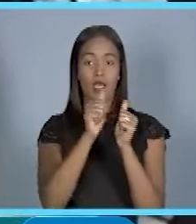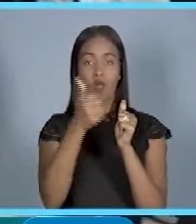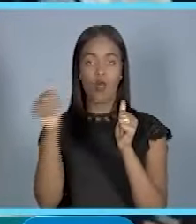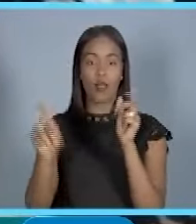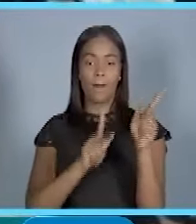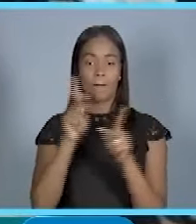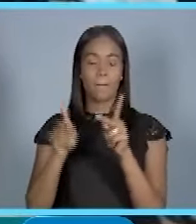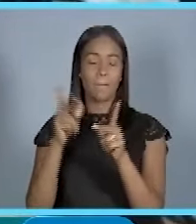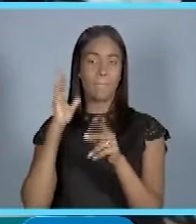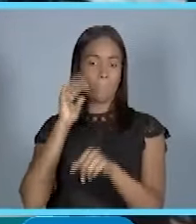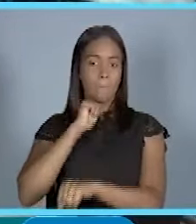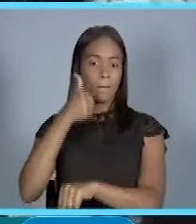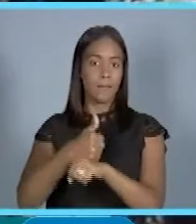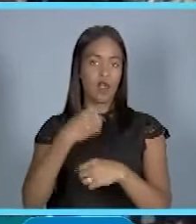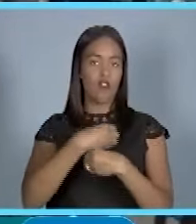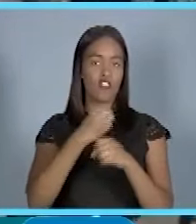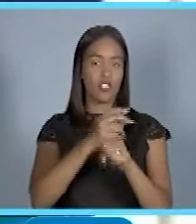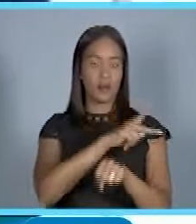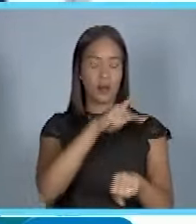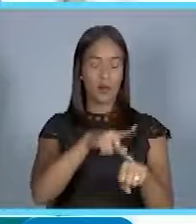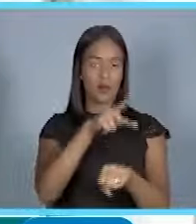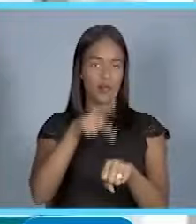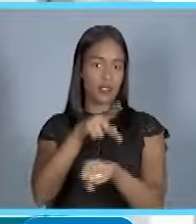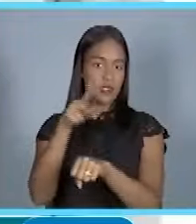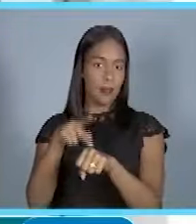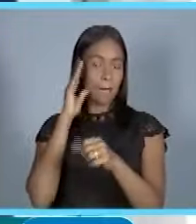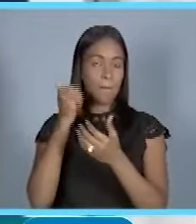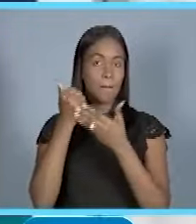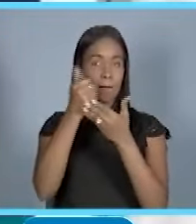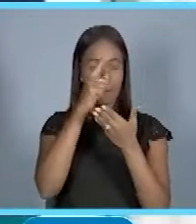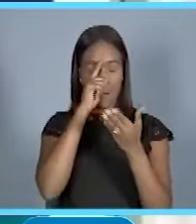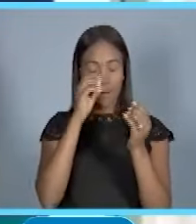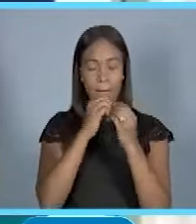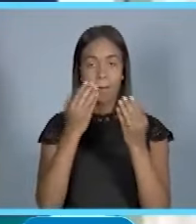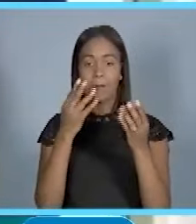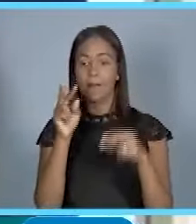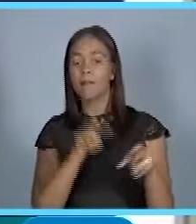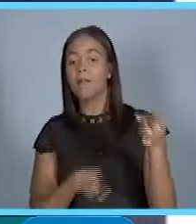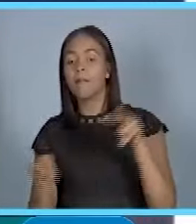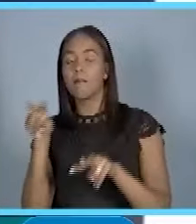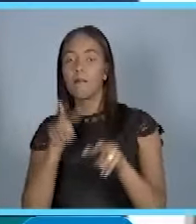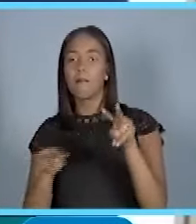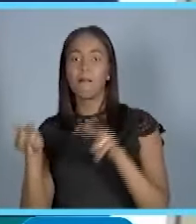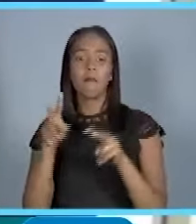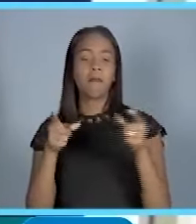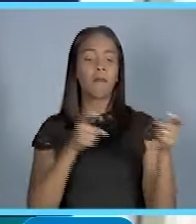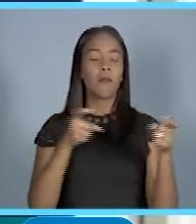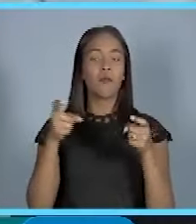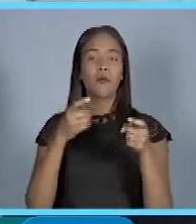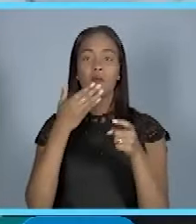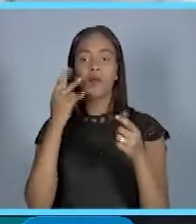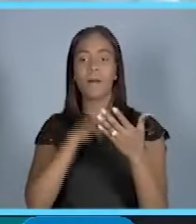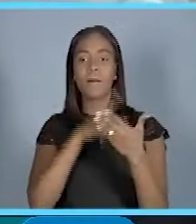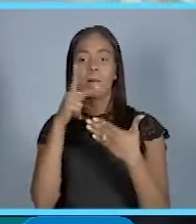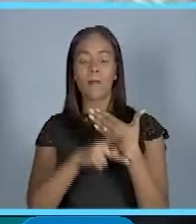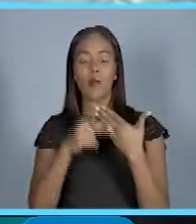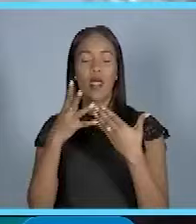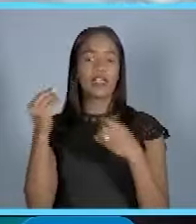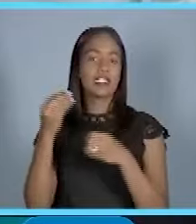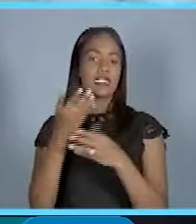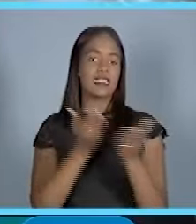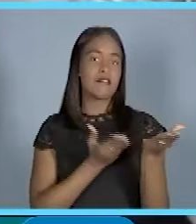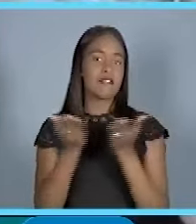localidades se instalarán oficinas provinciales que servirán para garantizar mayor supervisión y control de los programas y